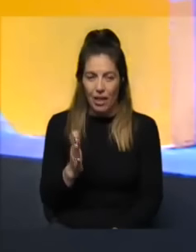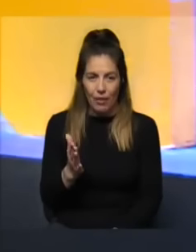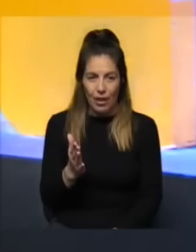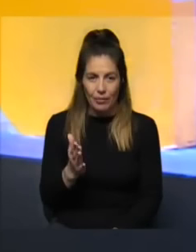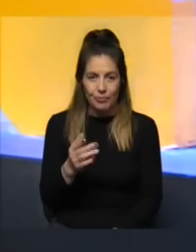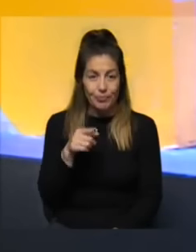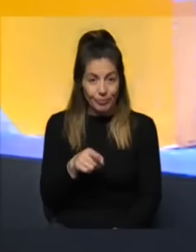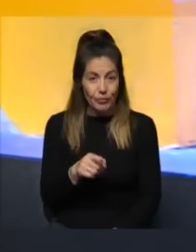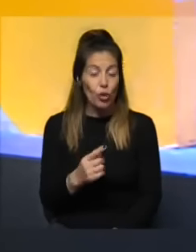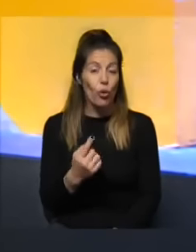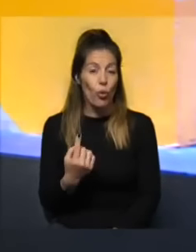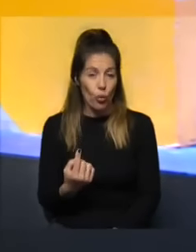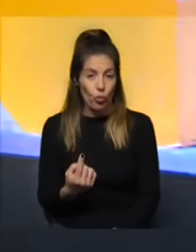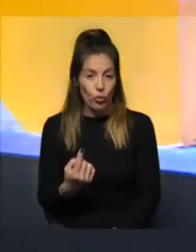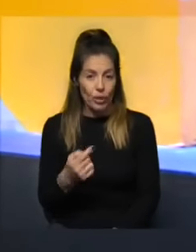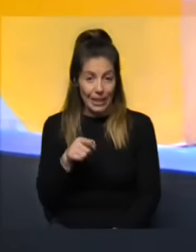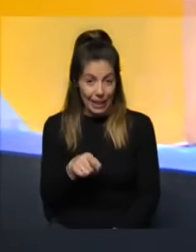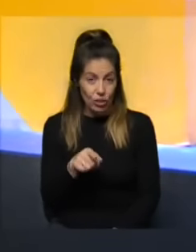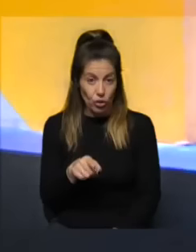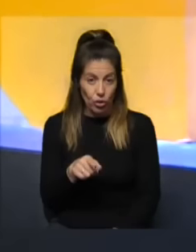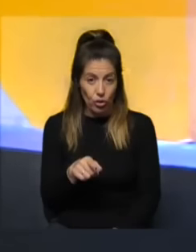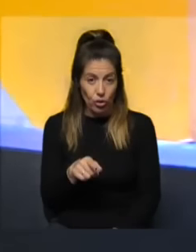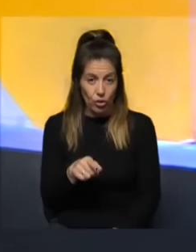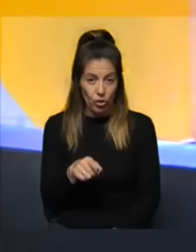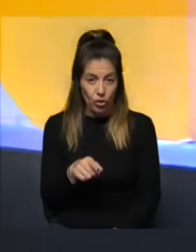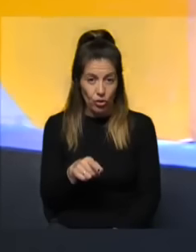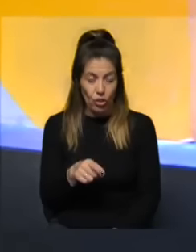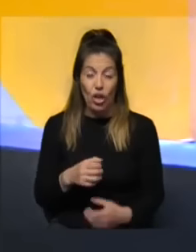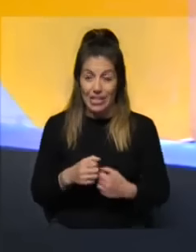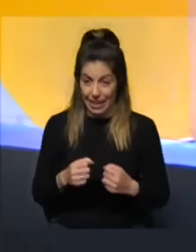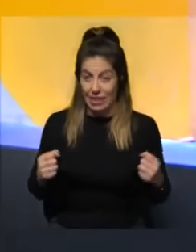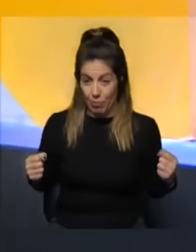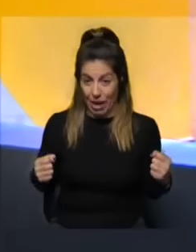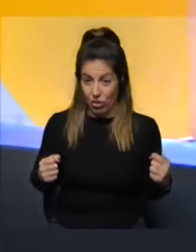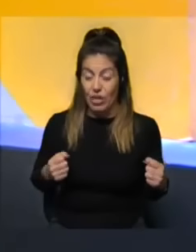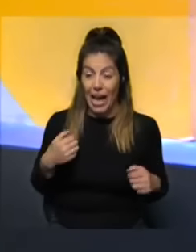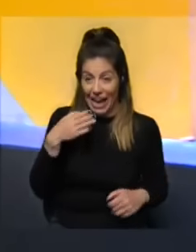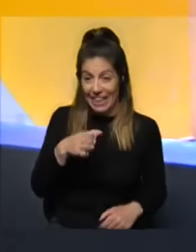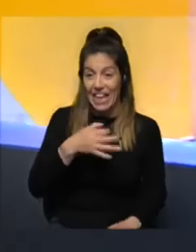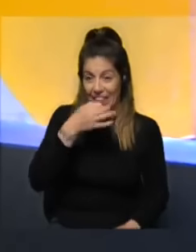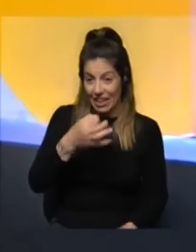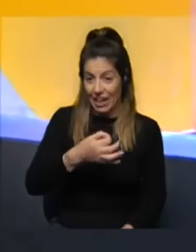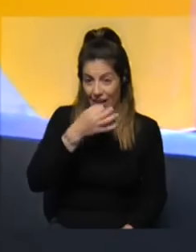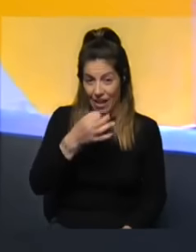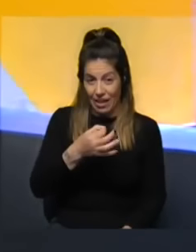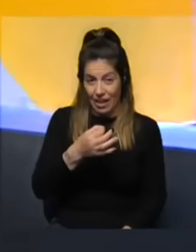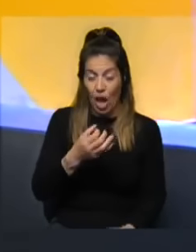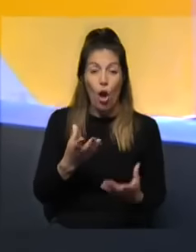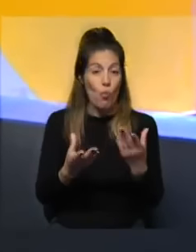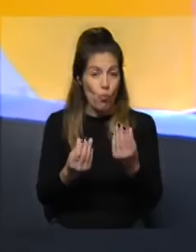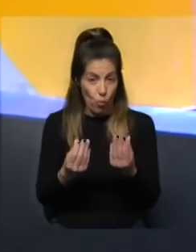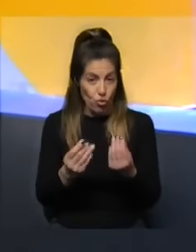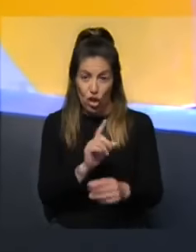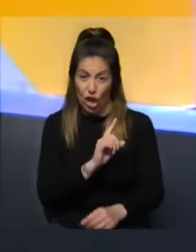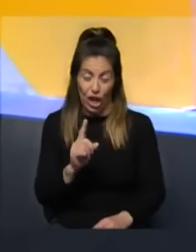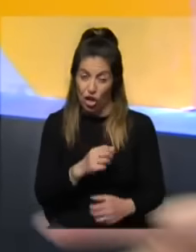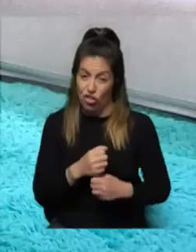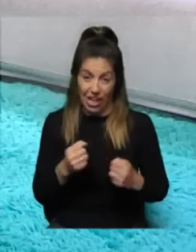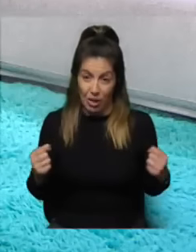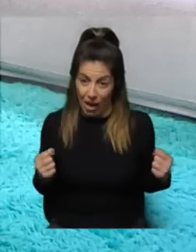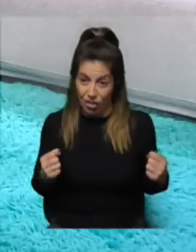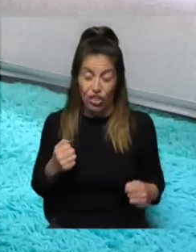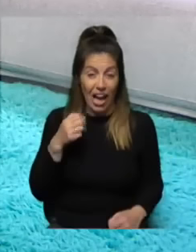de hecho, esto es de los que se animaron a ir a declarar. Hay muchos que no se animaron a ir a